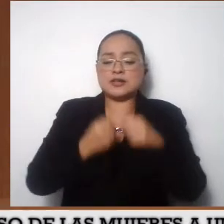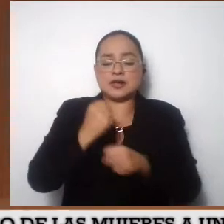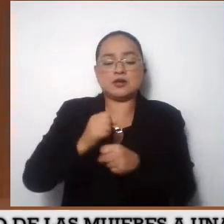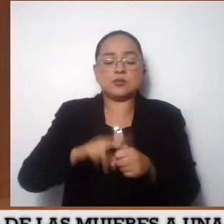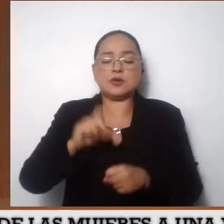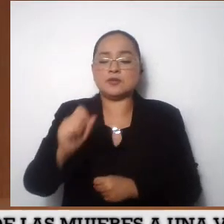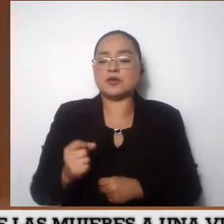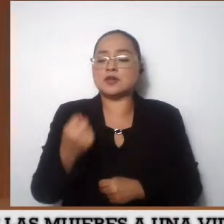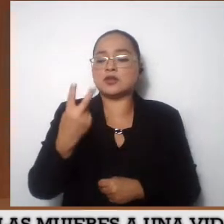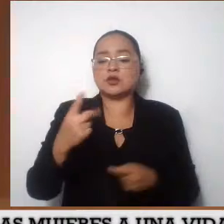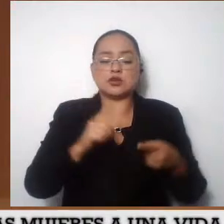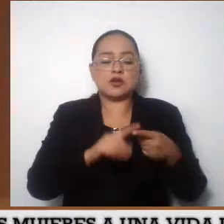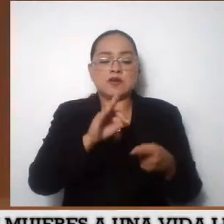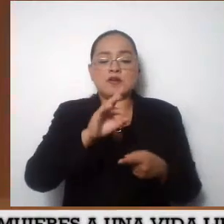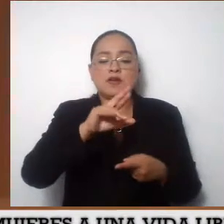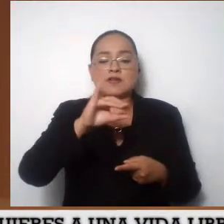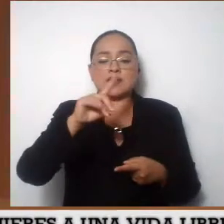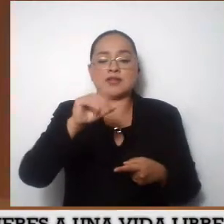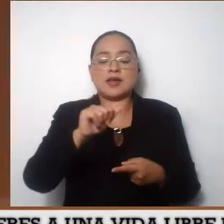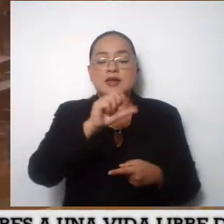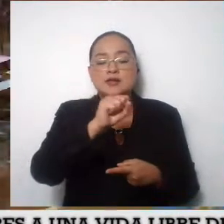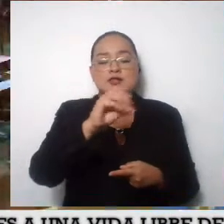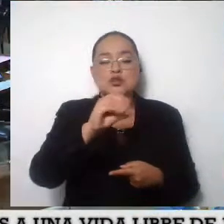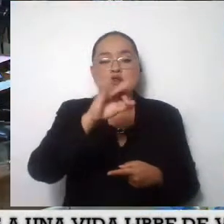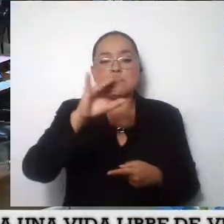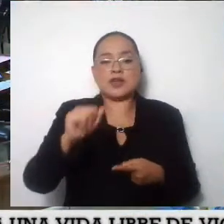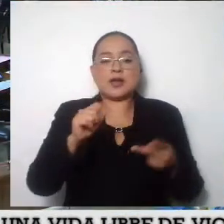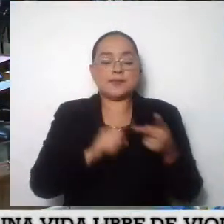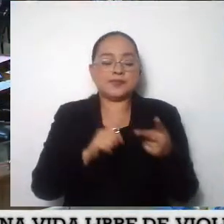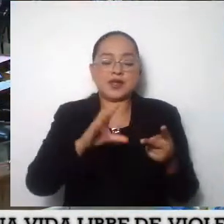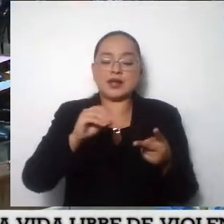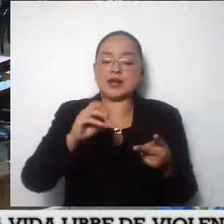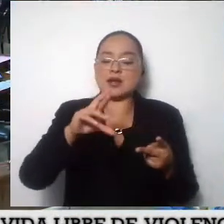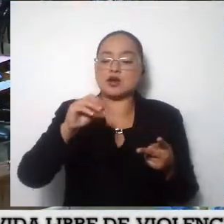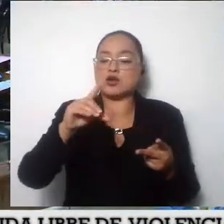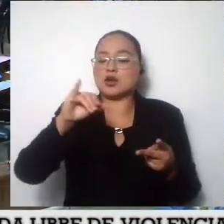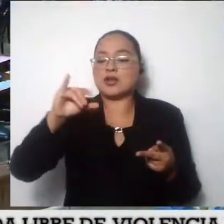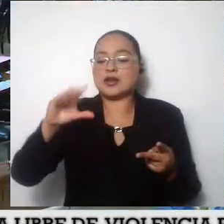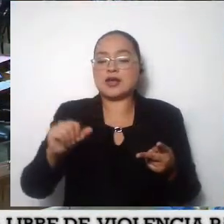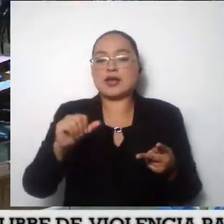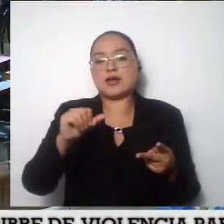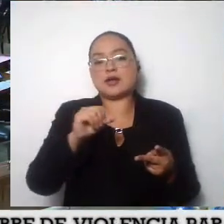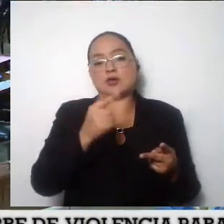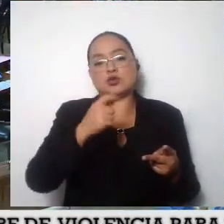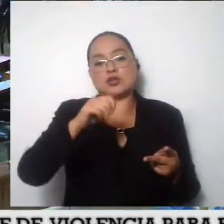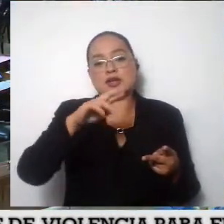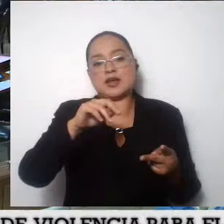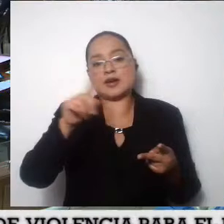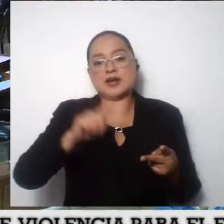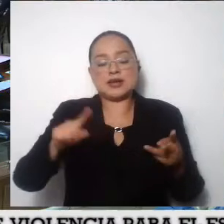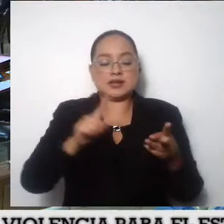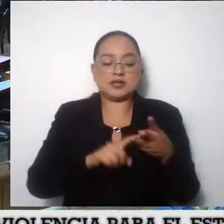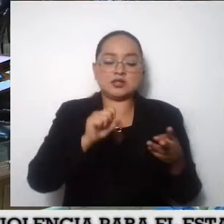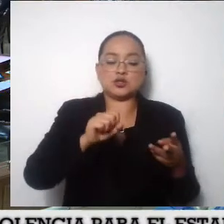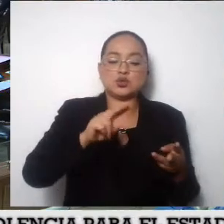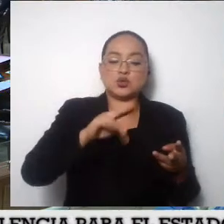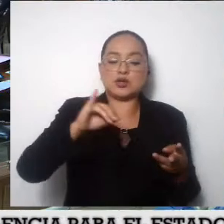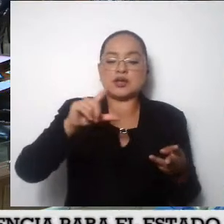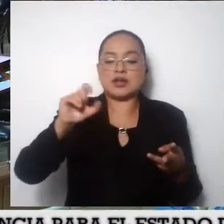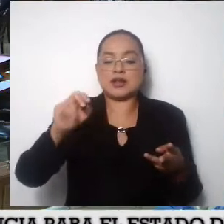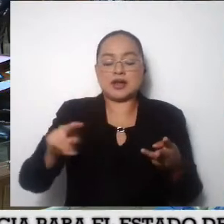ciudadana Frida Sofía Robles Cervantes, ciudadana Carolina Gutiérrez García, ciudadana Suilén Sarabia